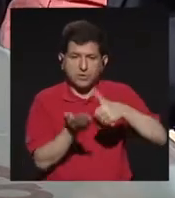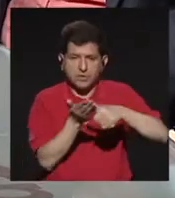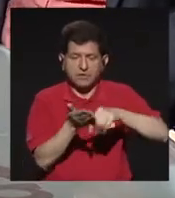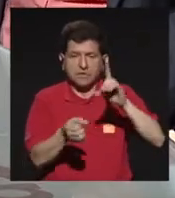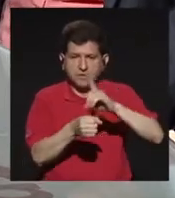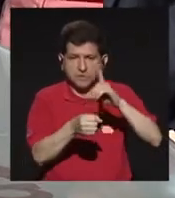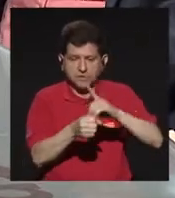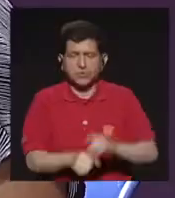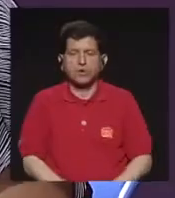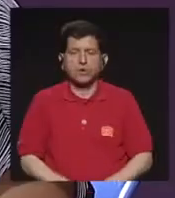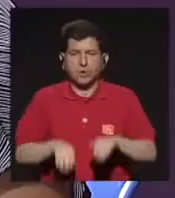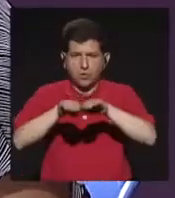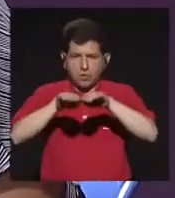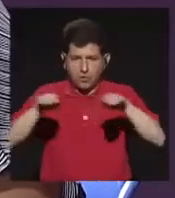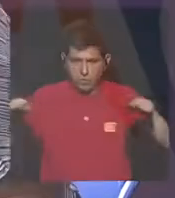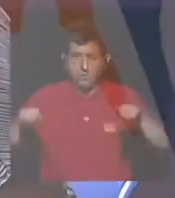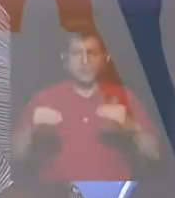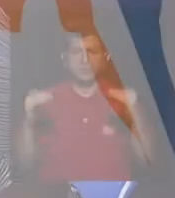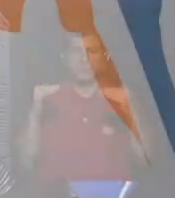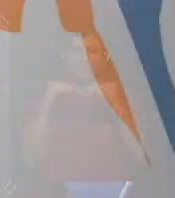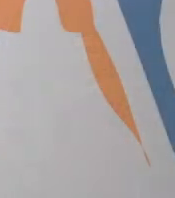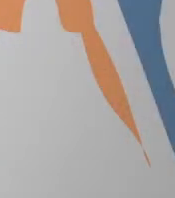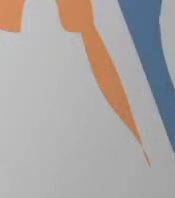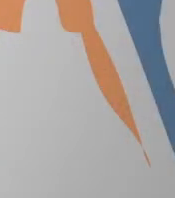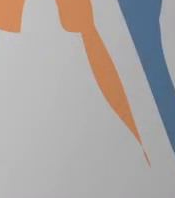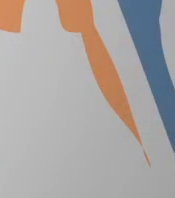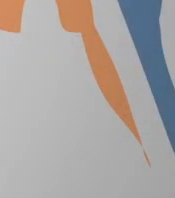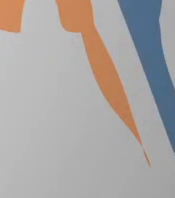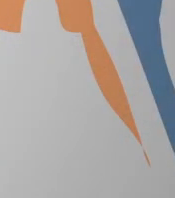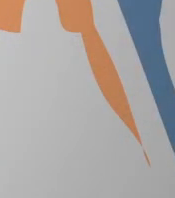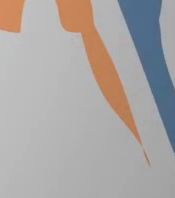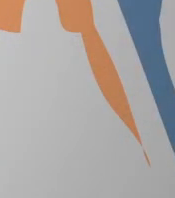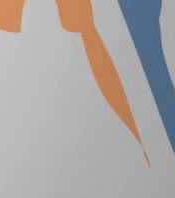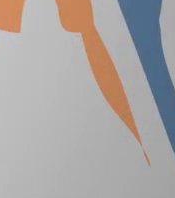paridad horizontal. Bien, vamos a hacer una pausa y regresamos en un momento.